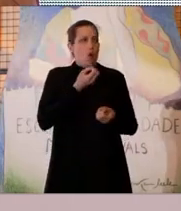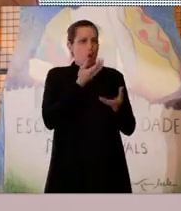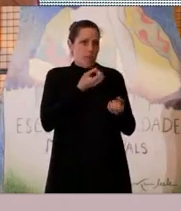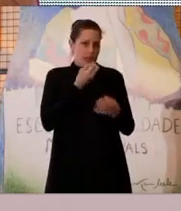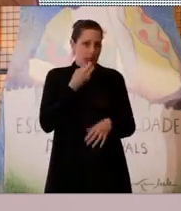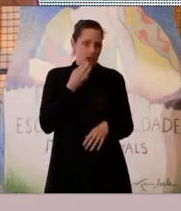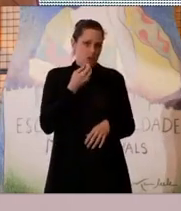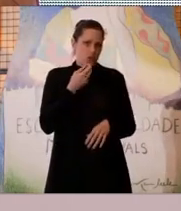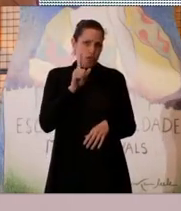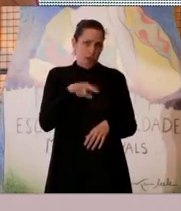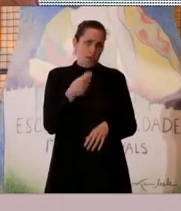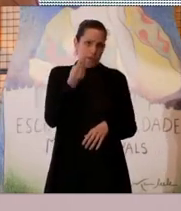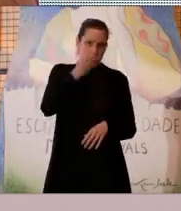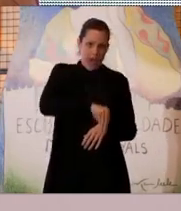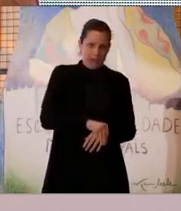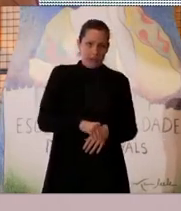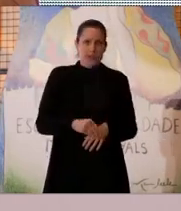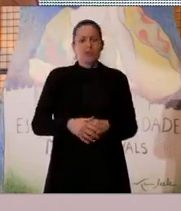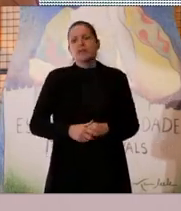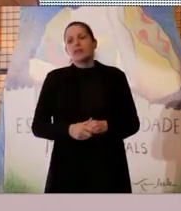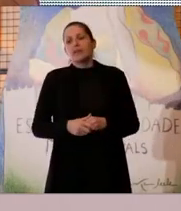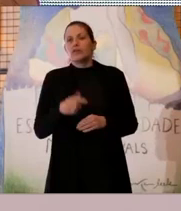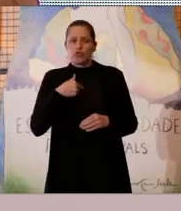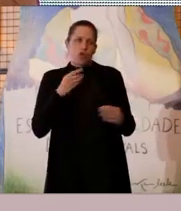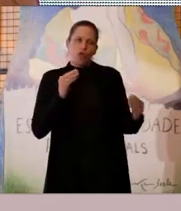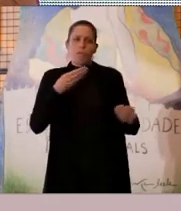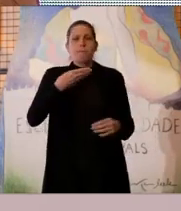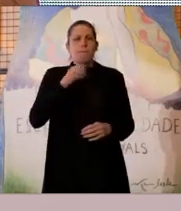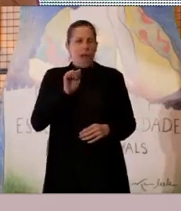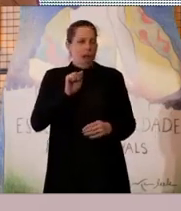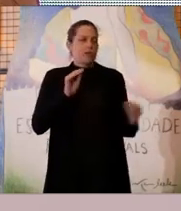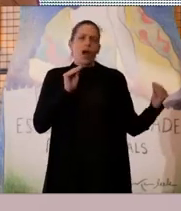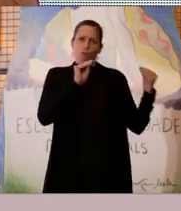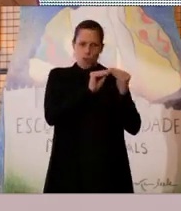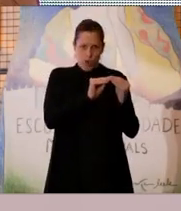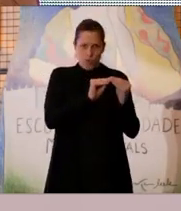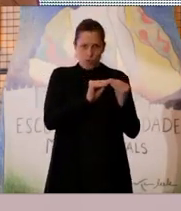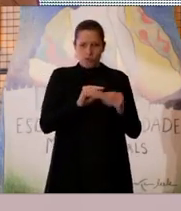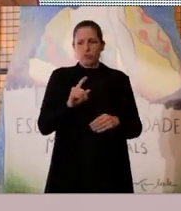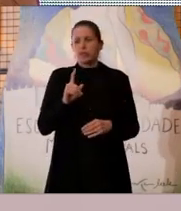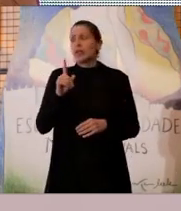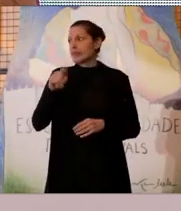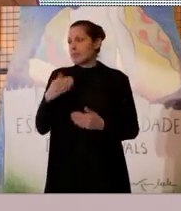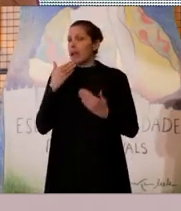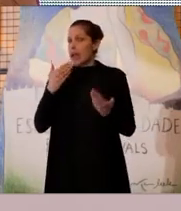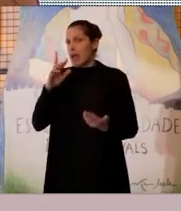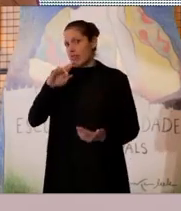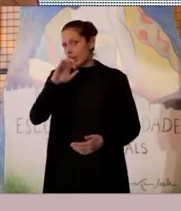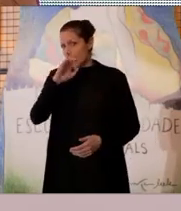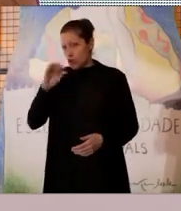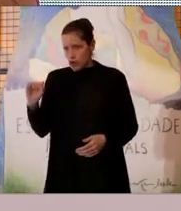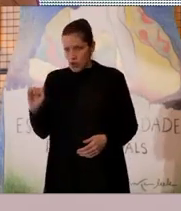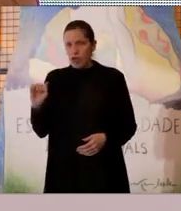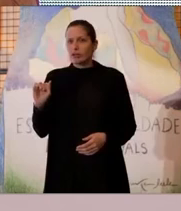que le decía a Beatriz estoy Completamente de acuerdo contigo Y gracias rosa con el tema de interpelar al hombre